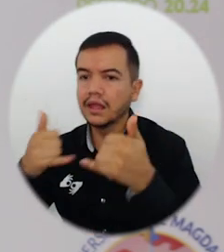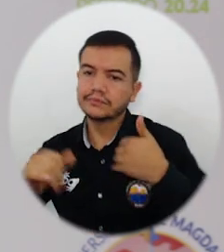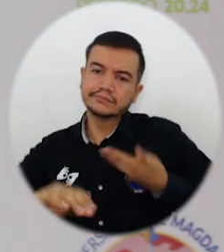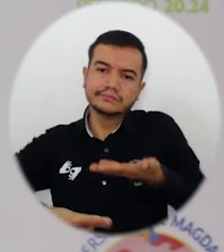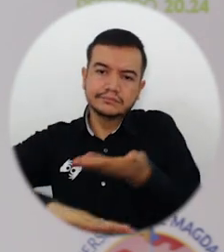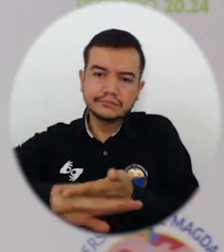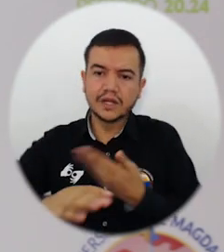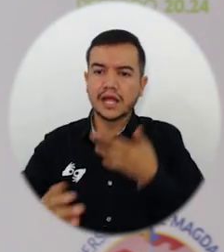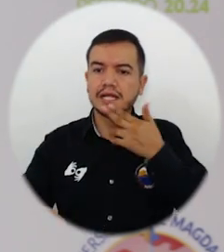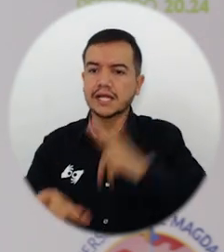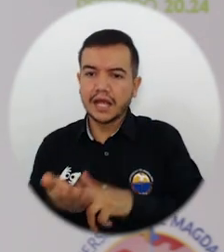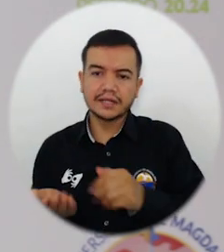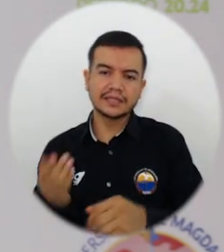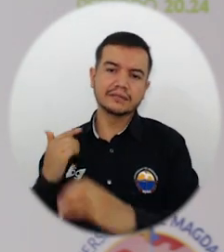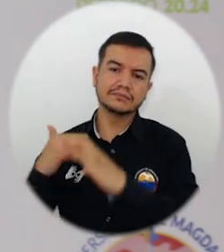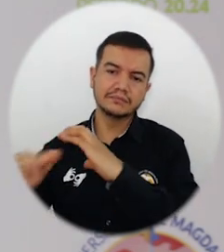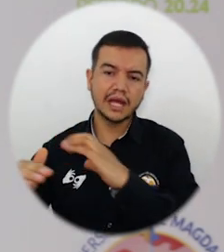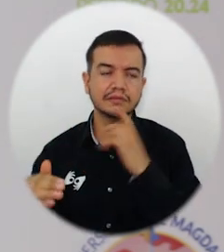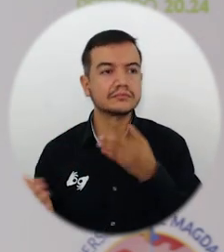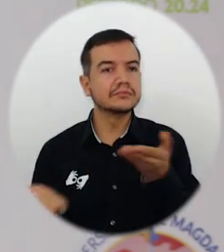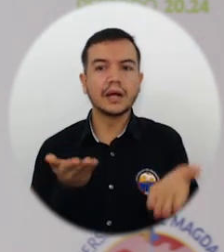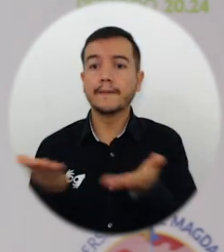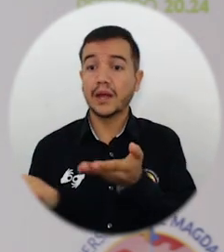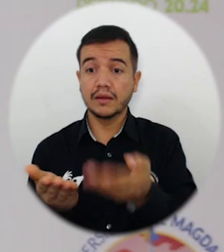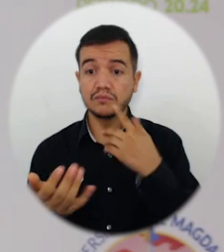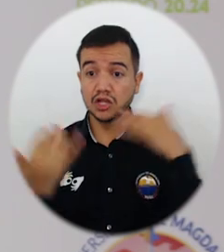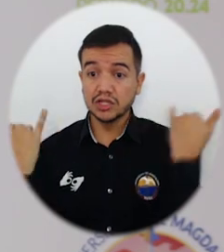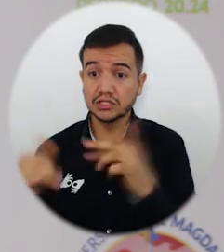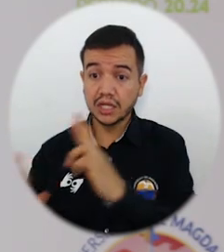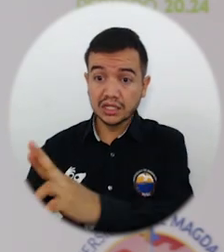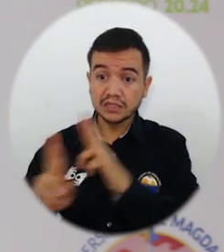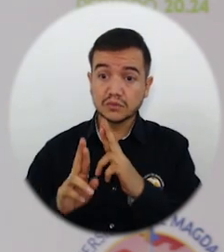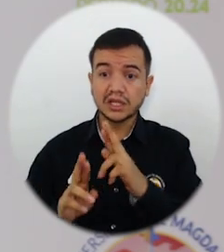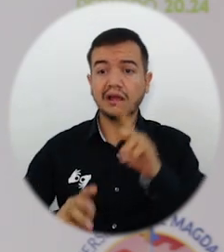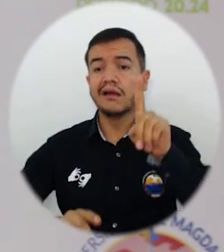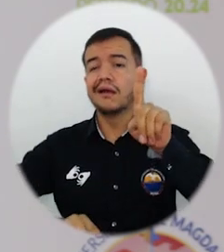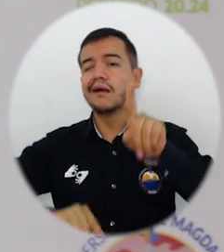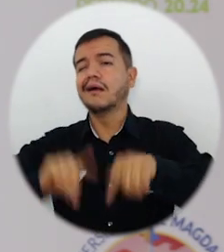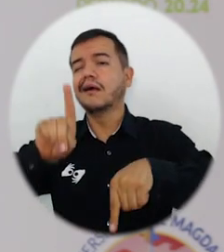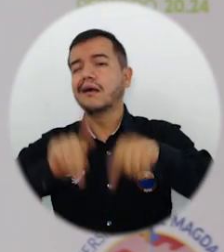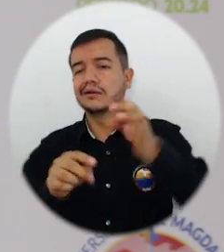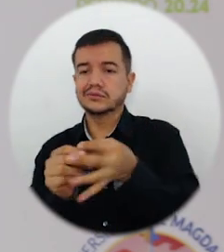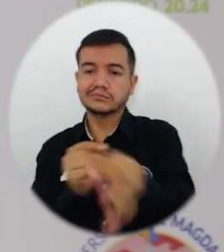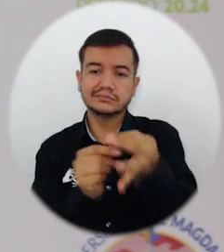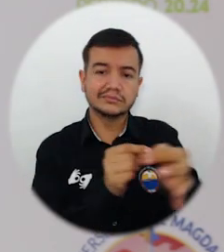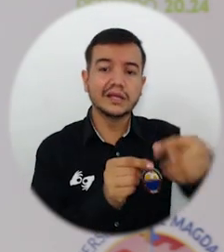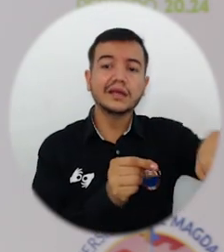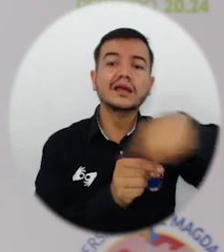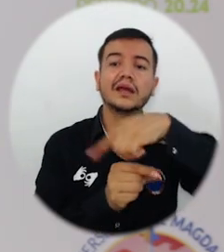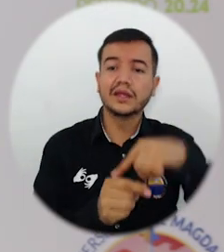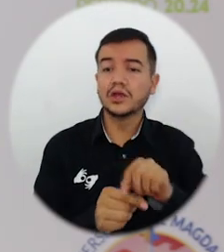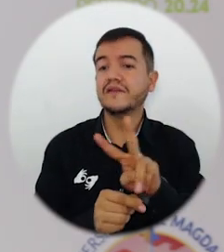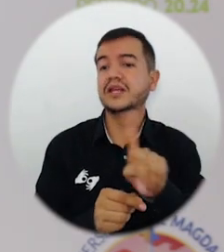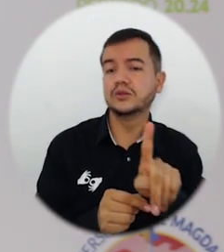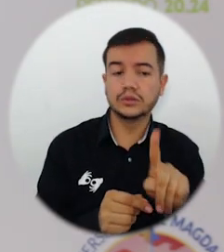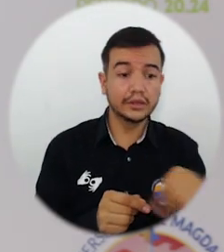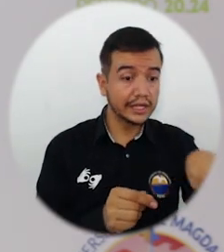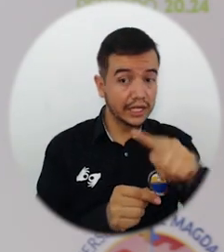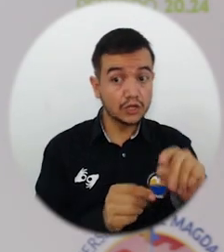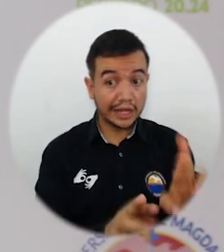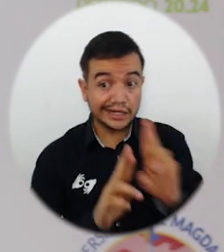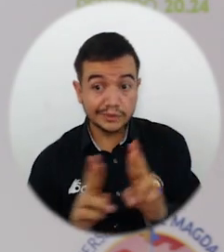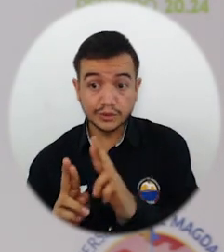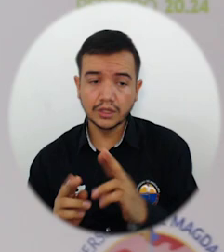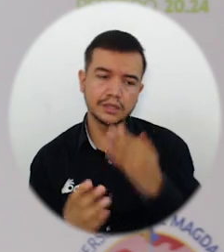es nuestro deber y nuestro trabajo. Sin embargo, no ha sido fácil. Han respondido los municipios del departamento, 21 municipios, a cuyos alcaldes agradezco